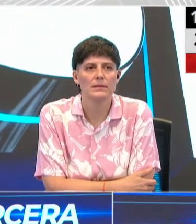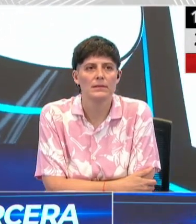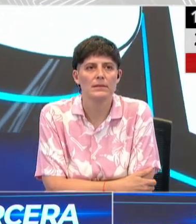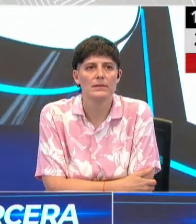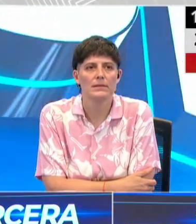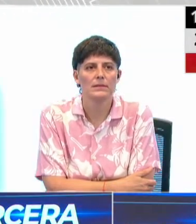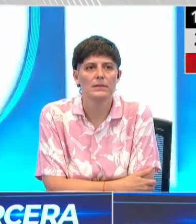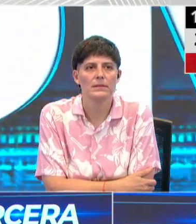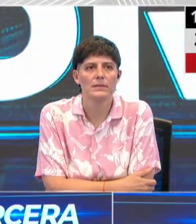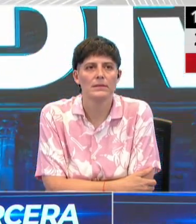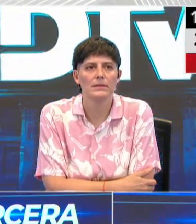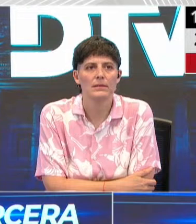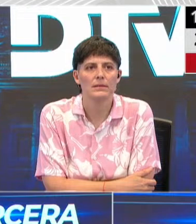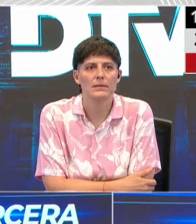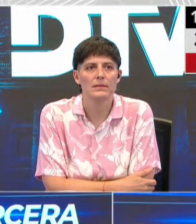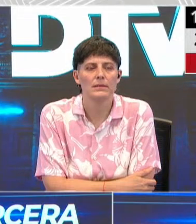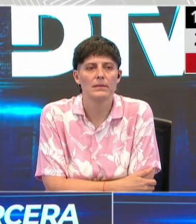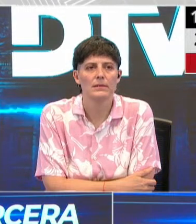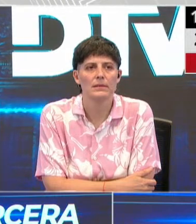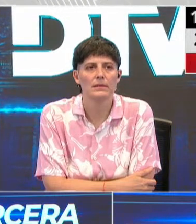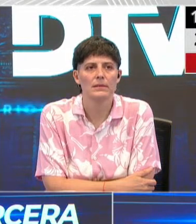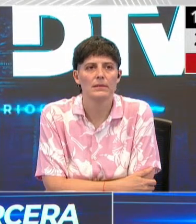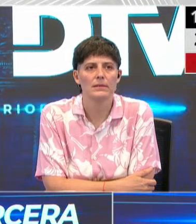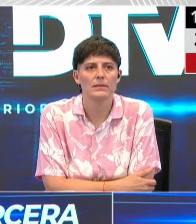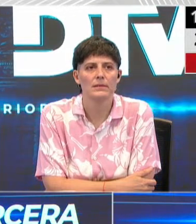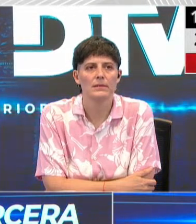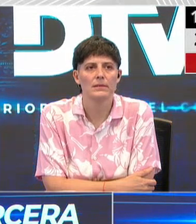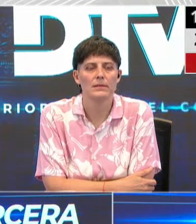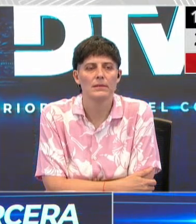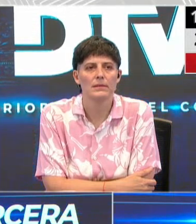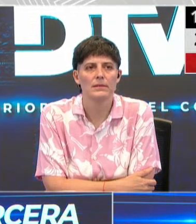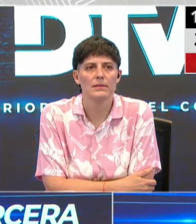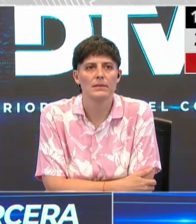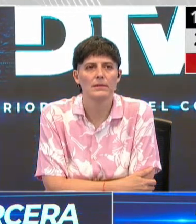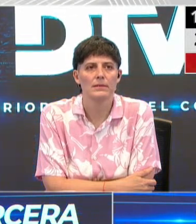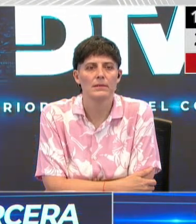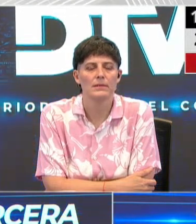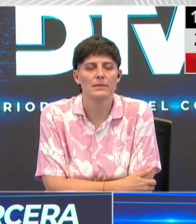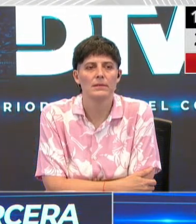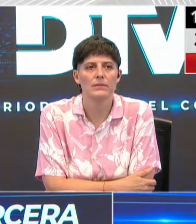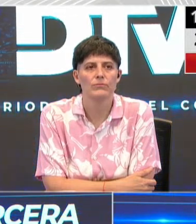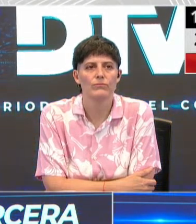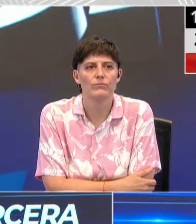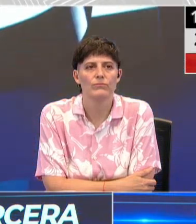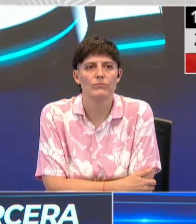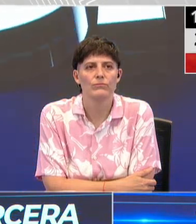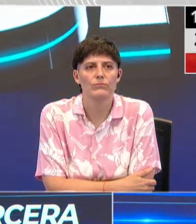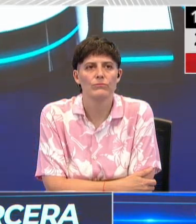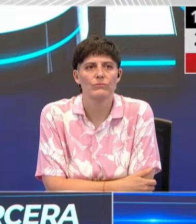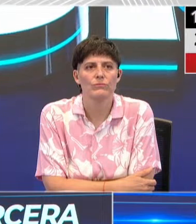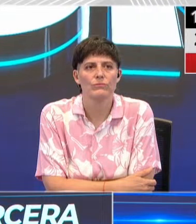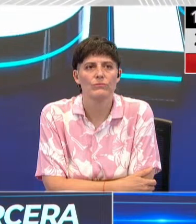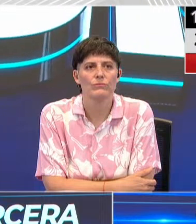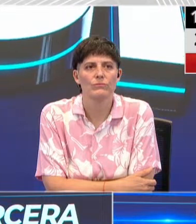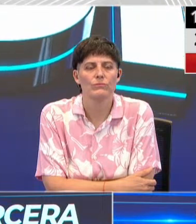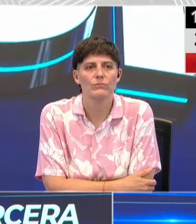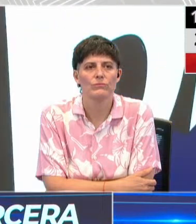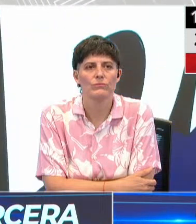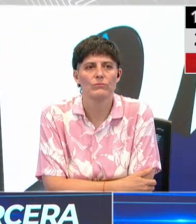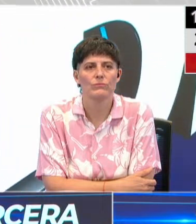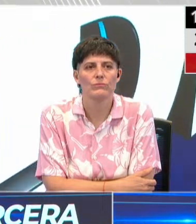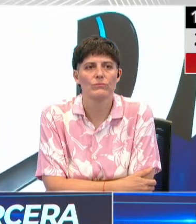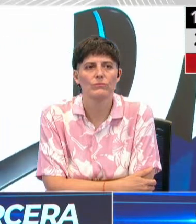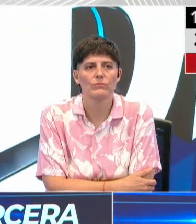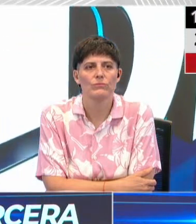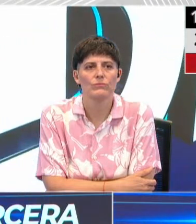y una participación infantil, y es una actividad de reivindicación cultural, identitaria, y es una actividad de aprendizaje